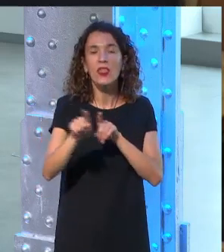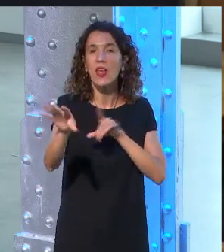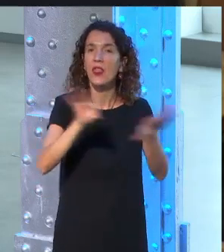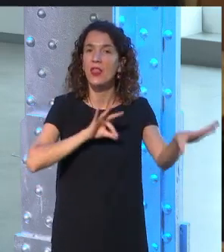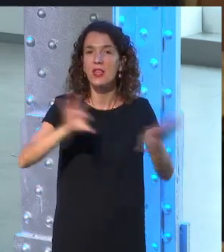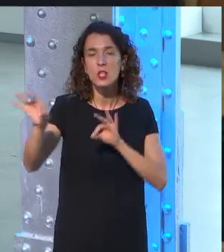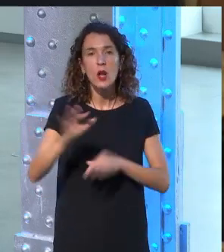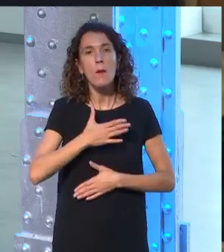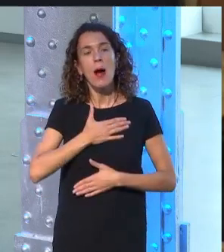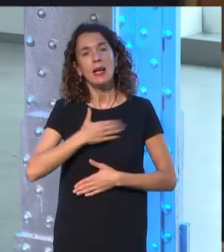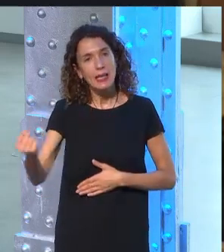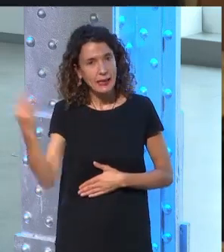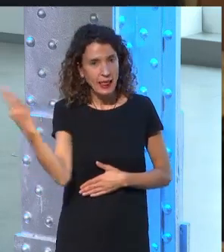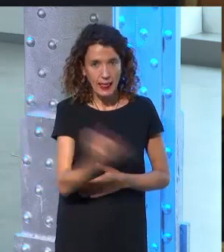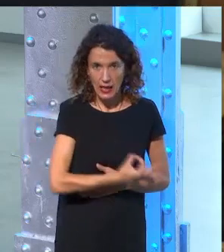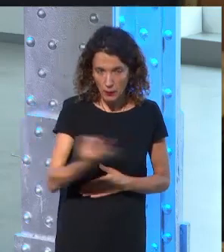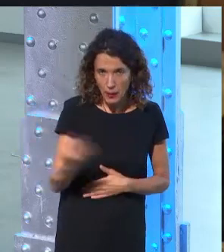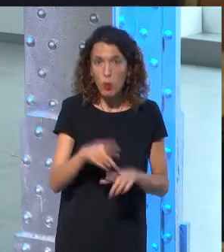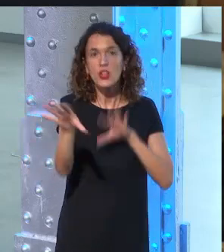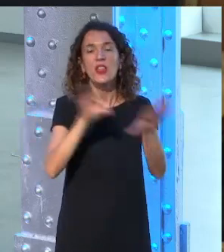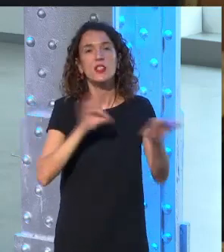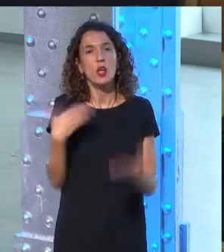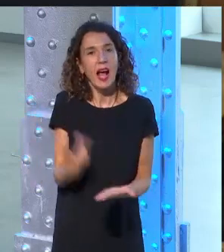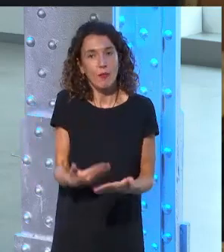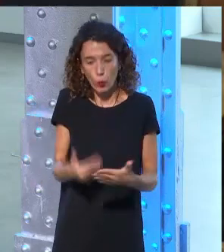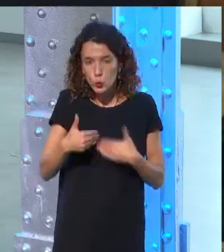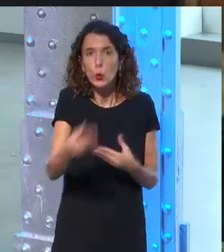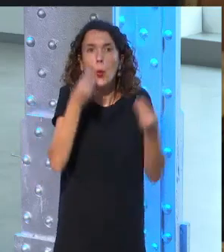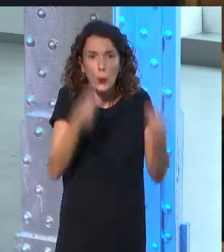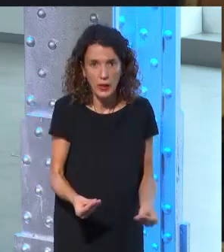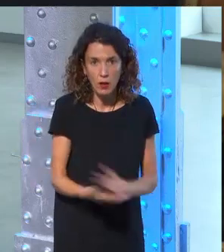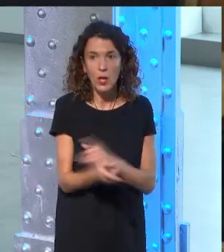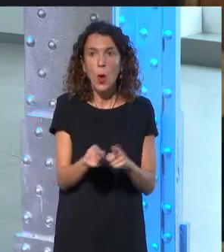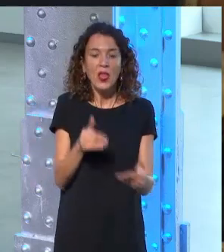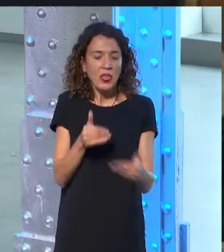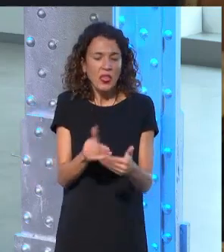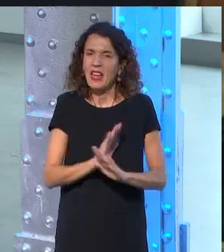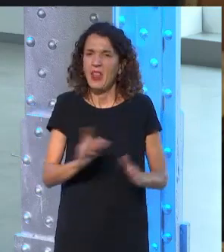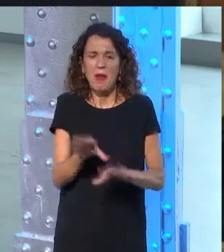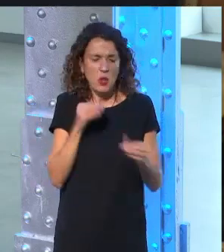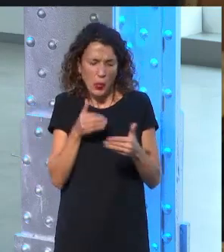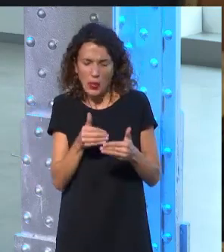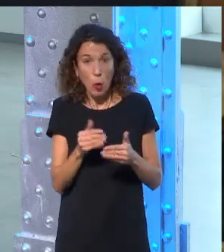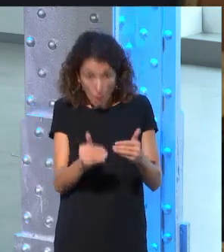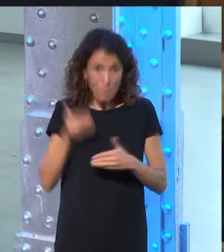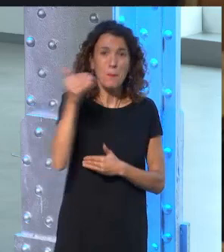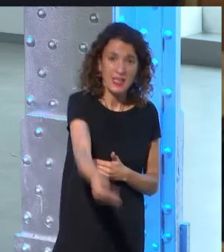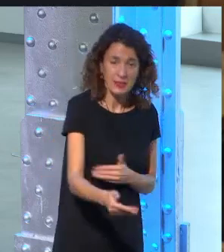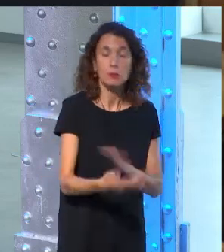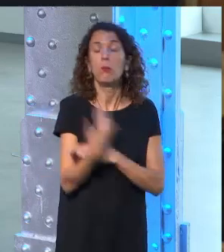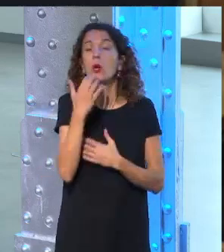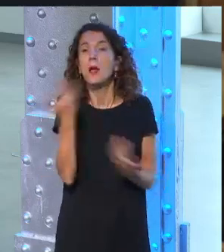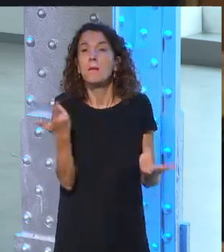decisiones valientes, decisiones que aseguren el futuro, que no seamos cortoplacistas, que nos demos cuenta que a lo mejor